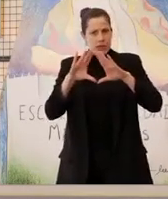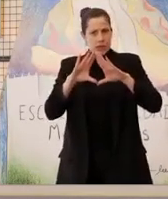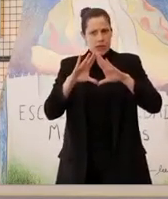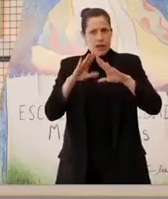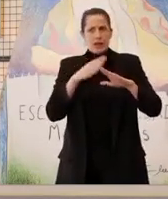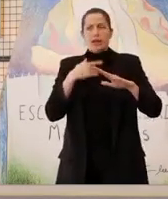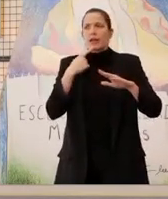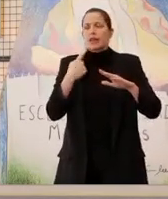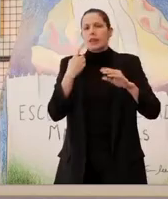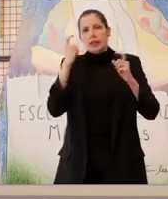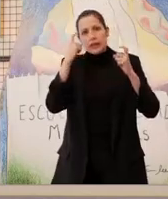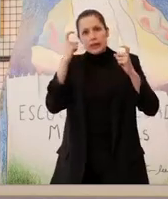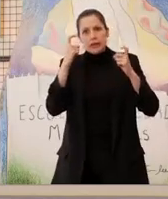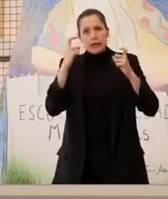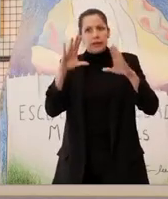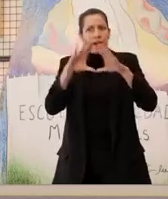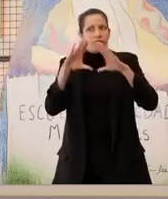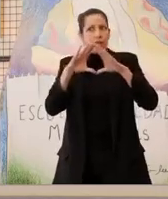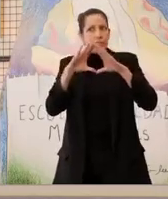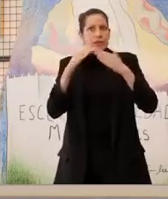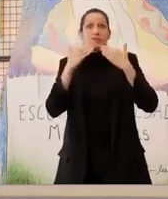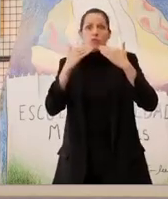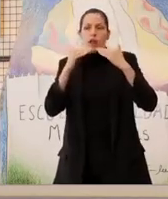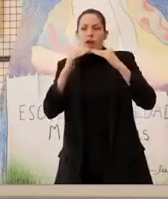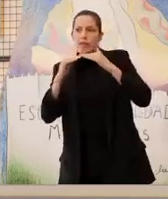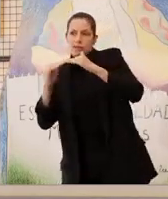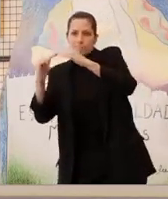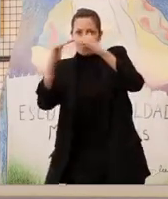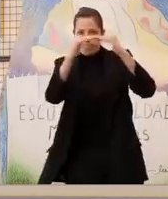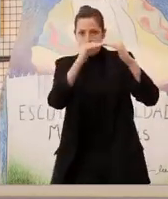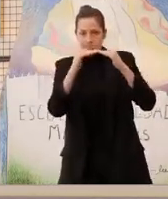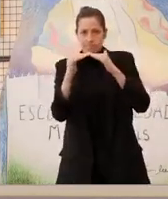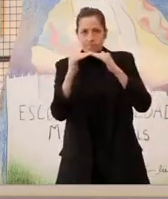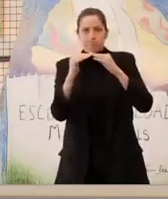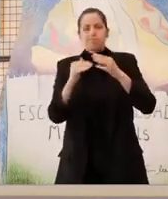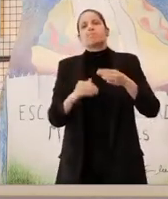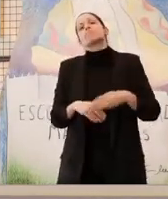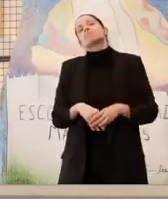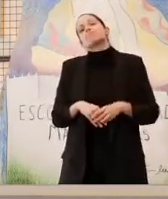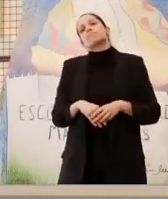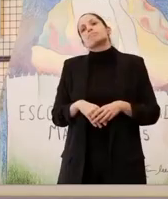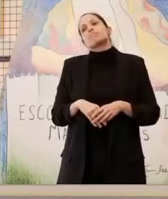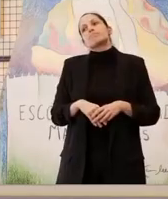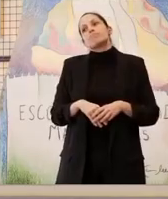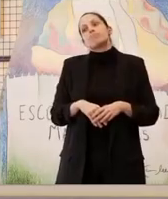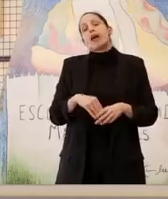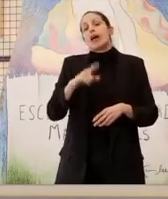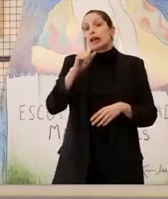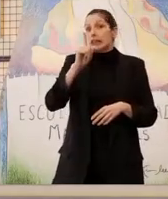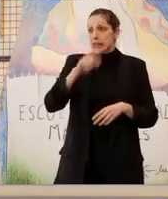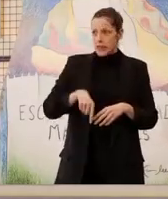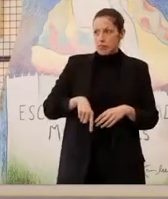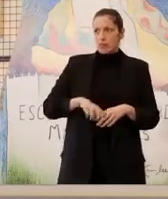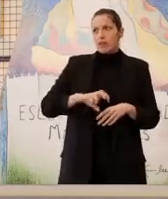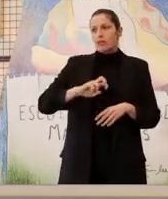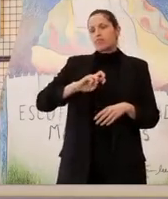homogeneidad la da el feminismo y por otra parte yo quería porque se ha convertido en una pequeña